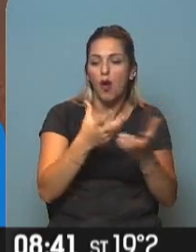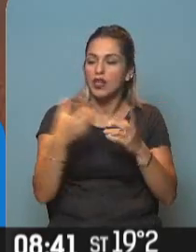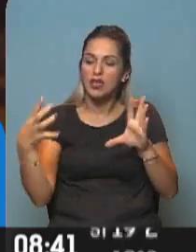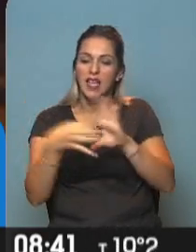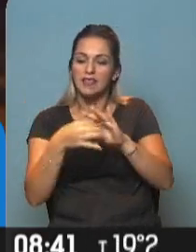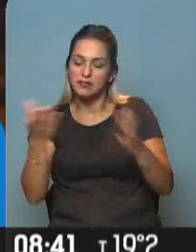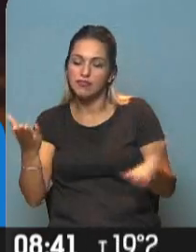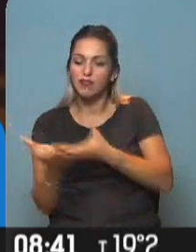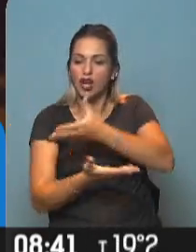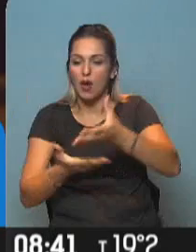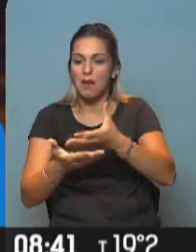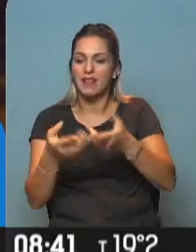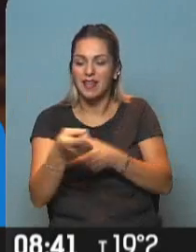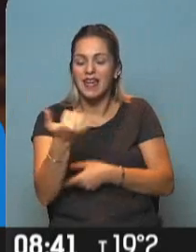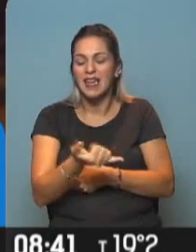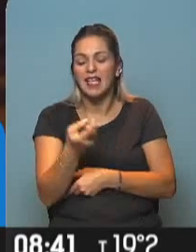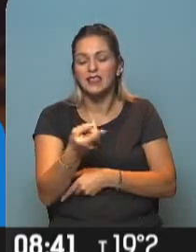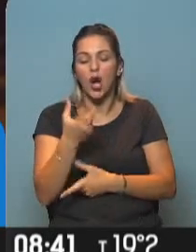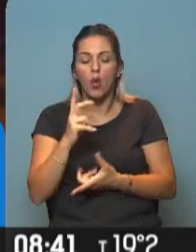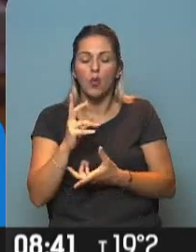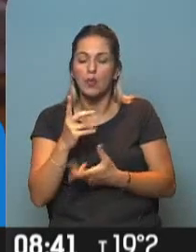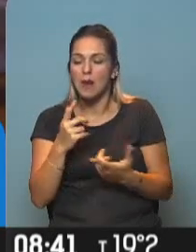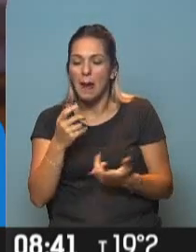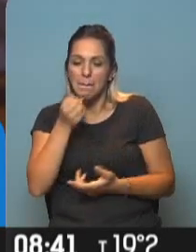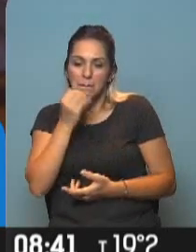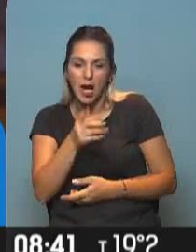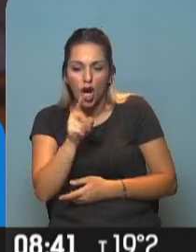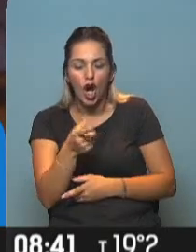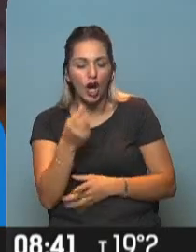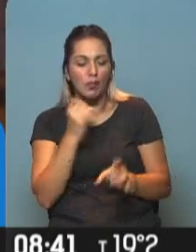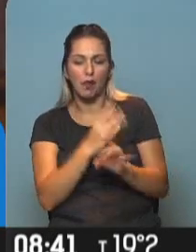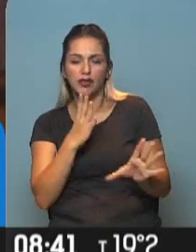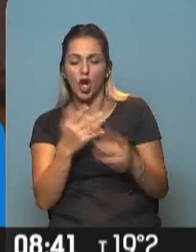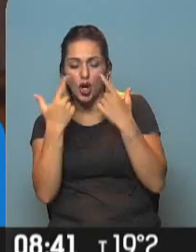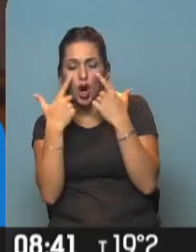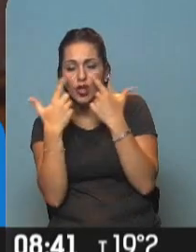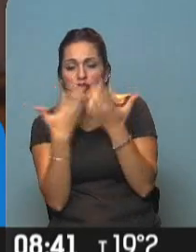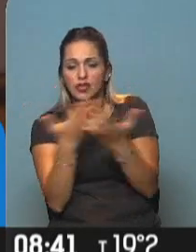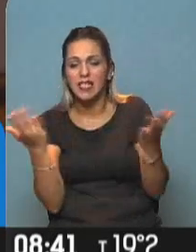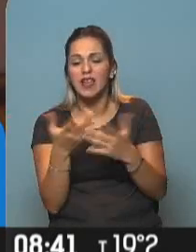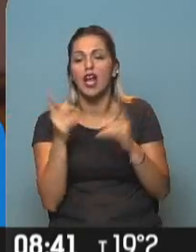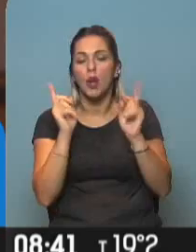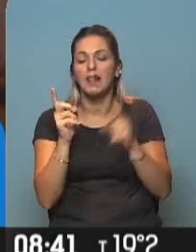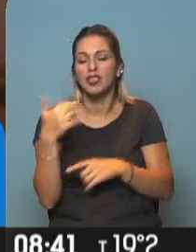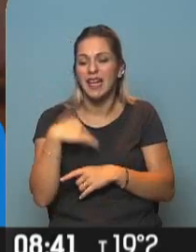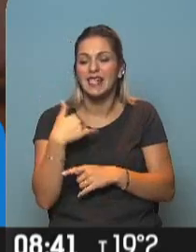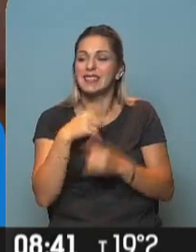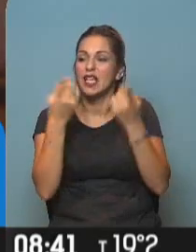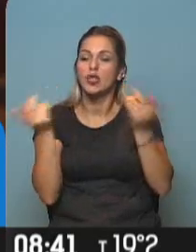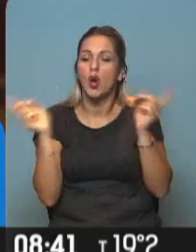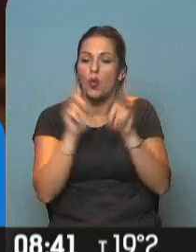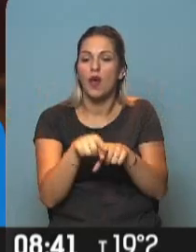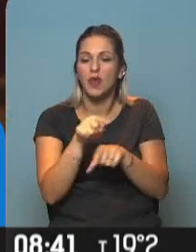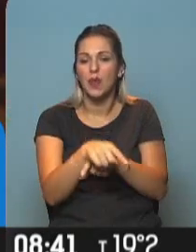promover y tener una cada vez una más reconocida profesión docente los maestros argentinos ganadores cuando vuelven a sus provincias son